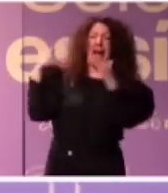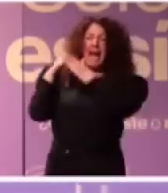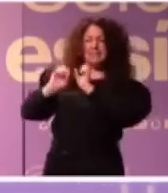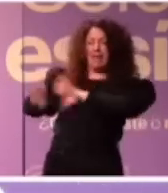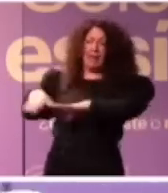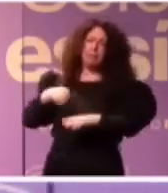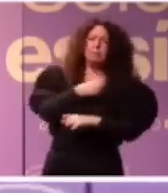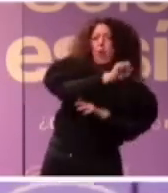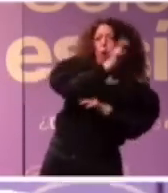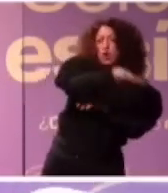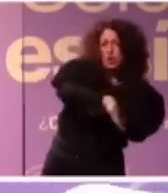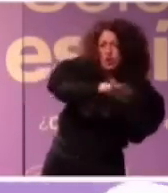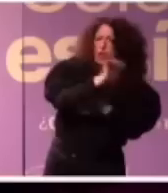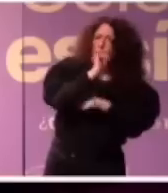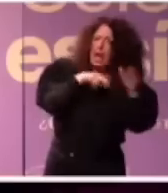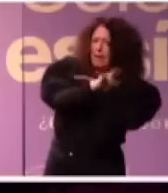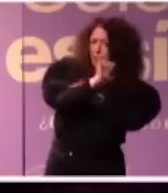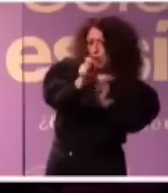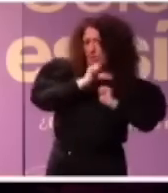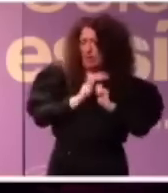seguro para ti.